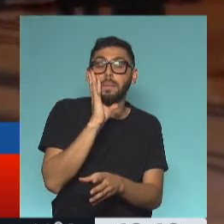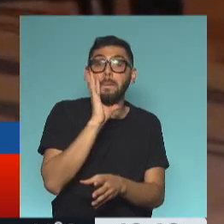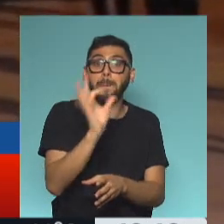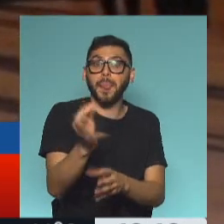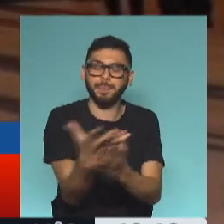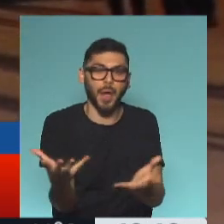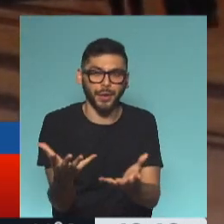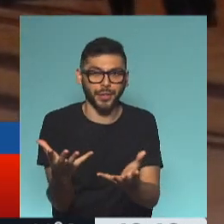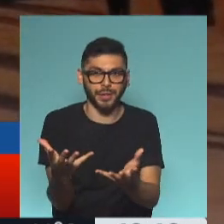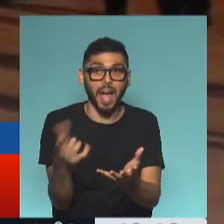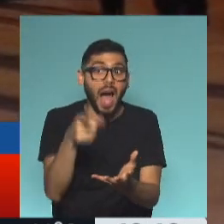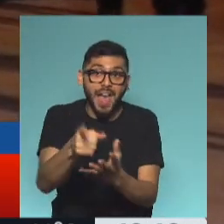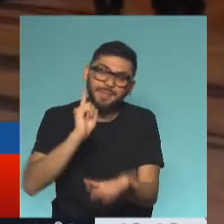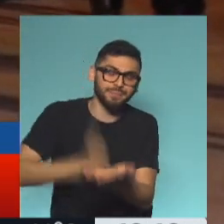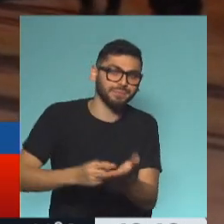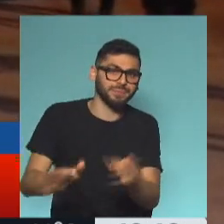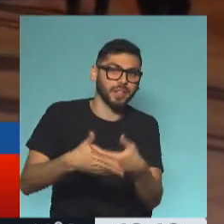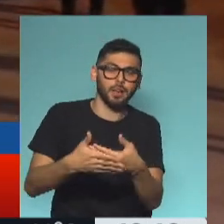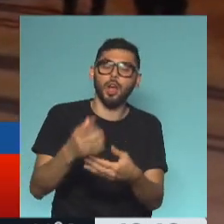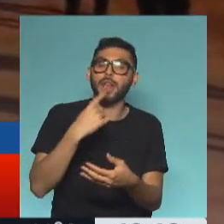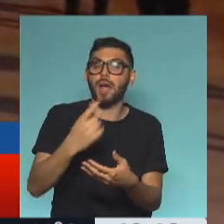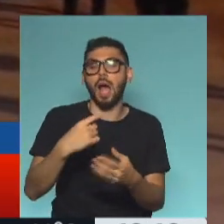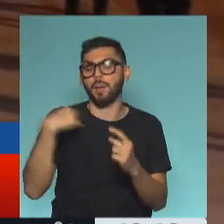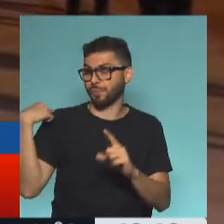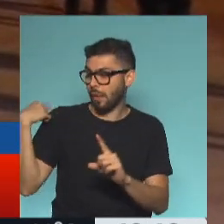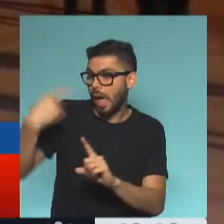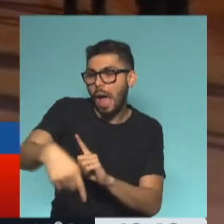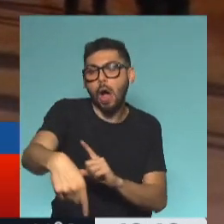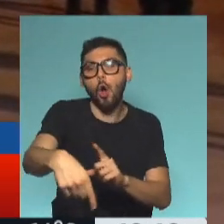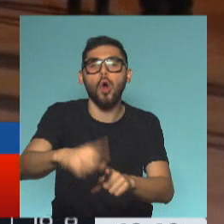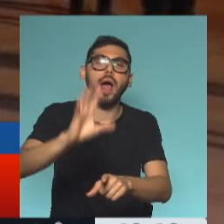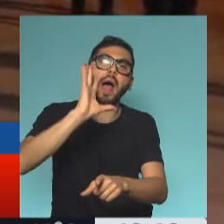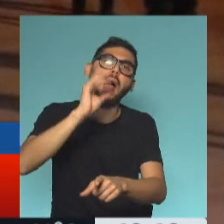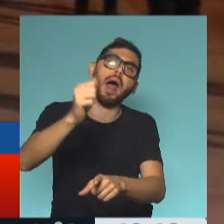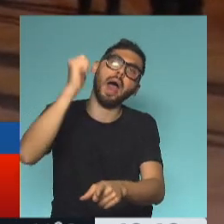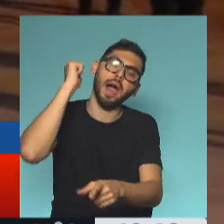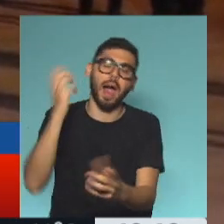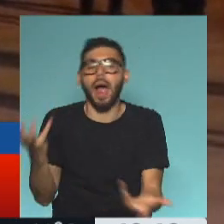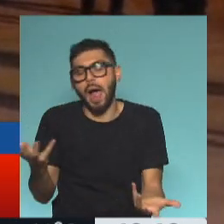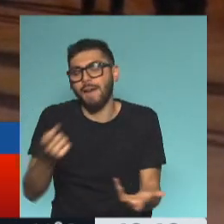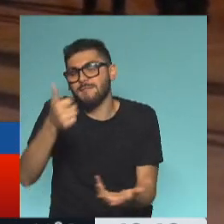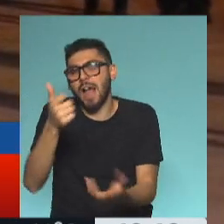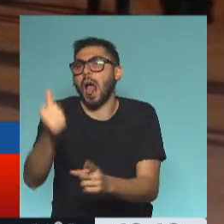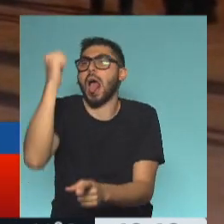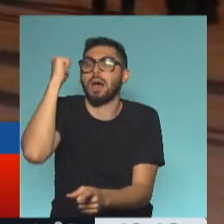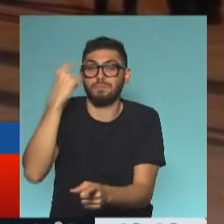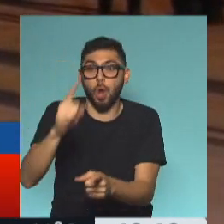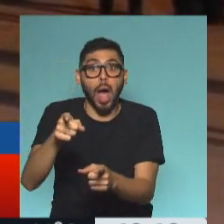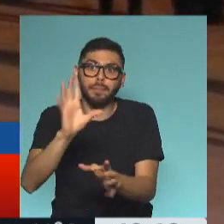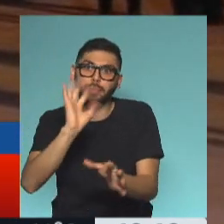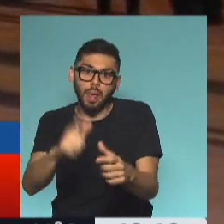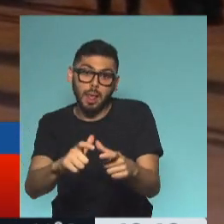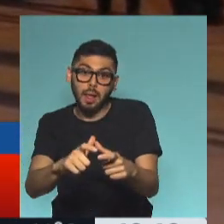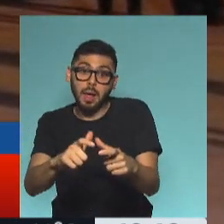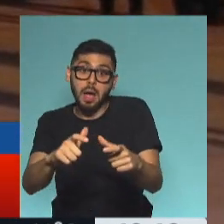la cuarentena, aunque parezca mentira. Uno dice, bueno, con el diario del lunes todos somos Gardel. Sí, claro. No, pero en ese momento... Pero se veía que estábamos acelerando. En ese momento era